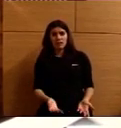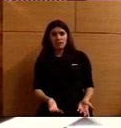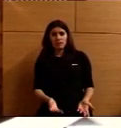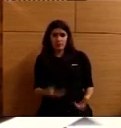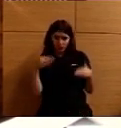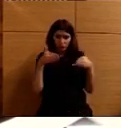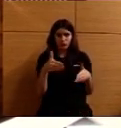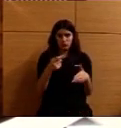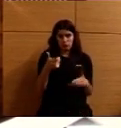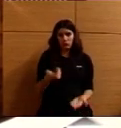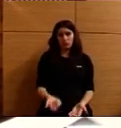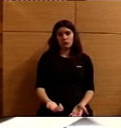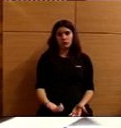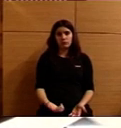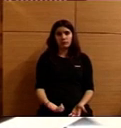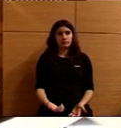Céntrense.